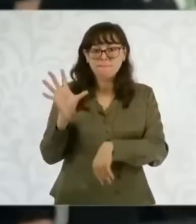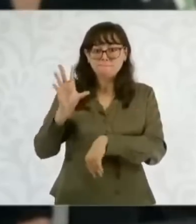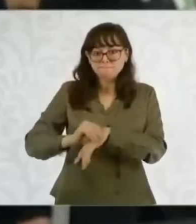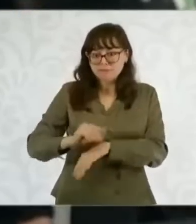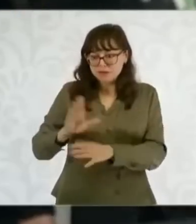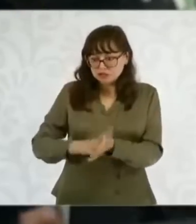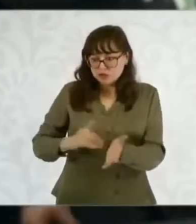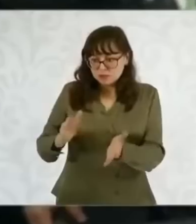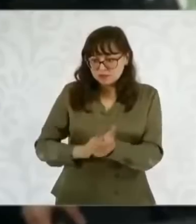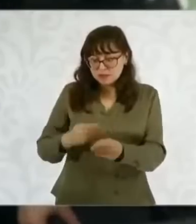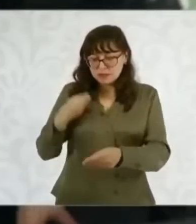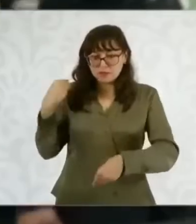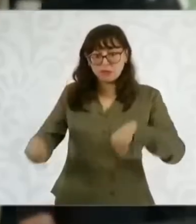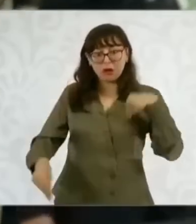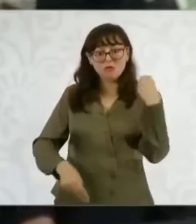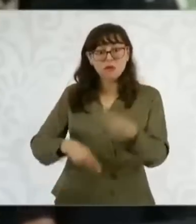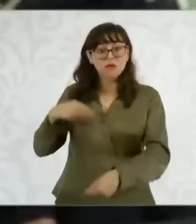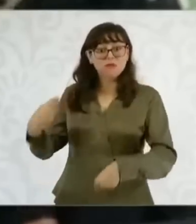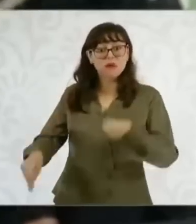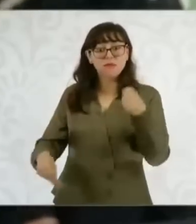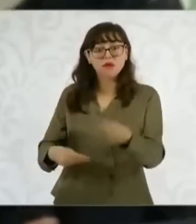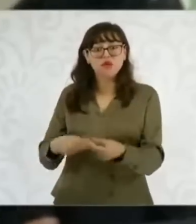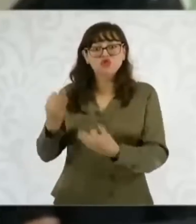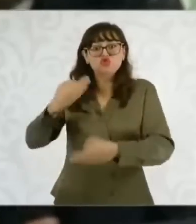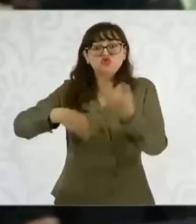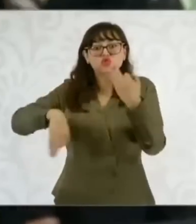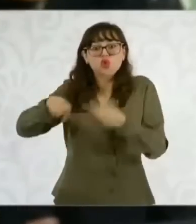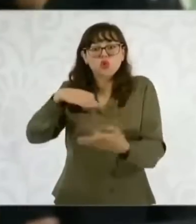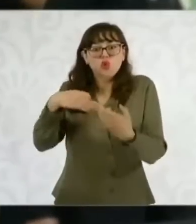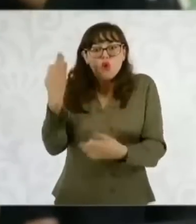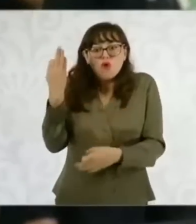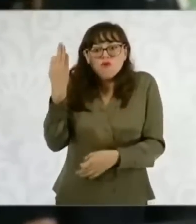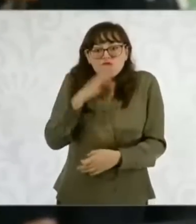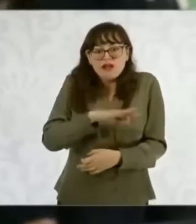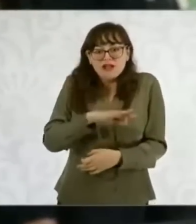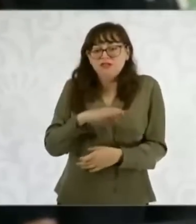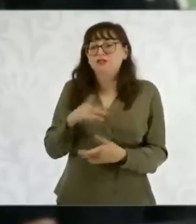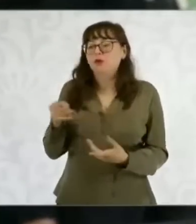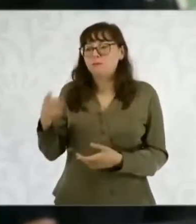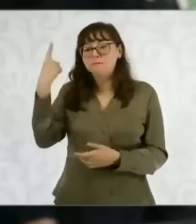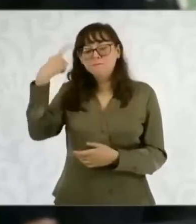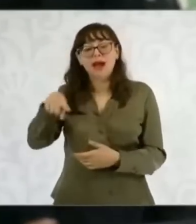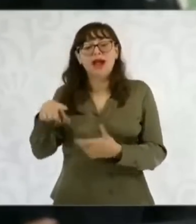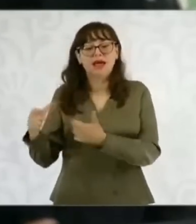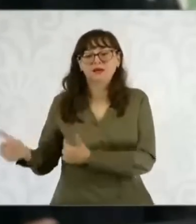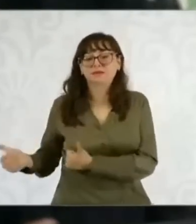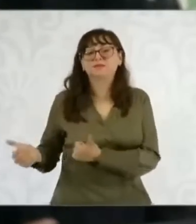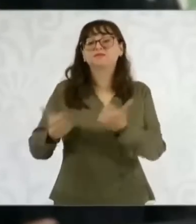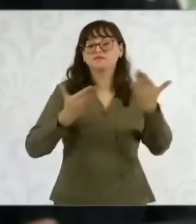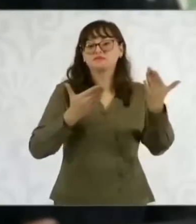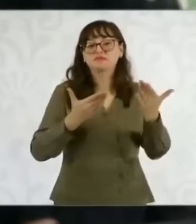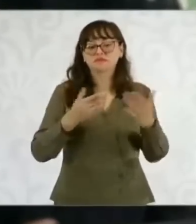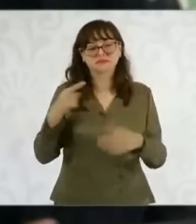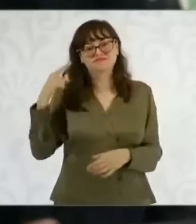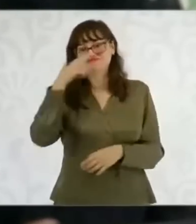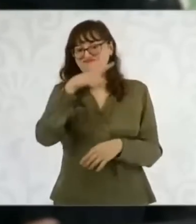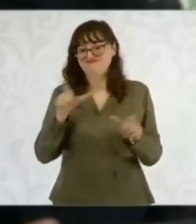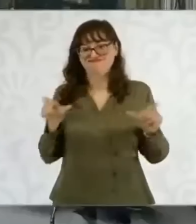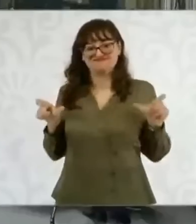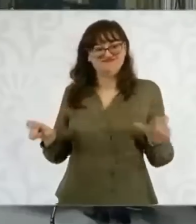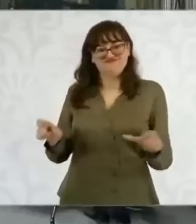que sin problema pudiera entrar a territorio de Estados Unidos. De otra manera no se entendería el ingreso, sabiendo cómo son las cuestiones de seguridad de